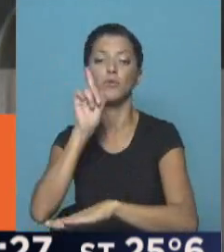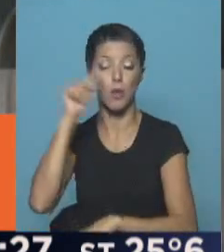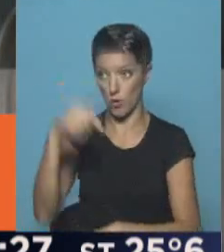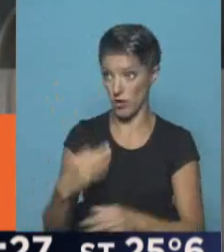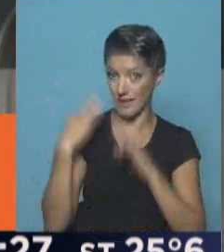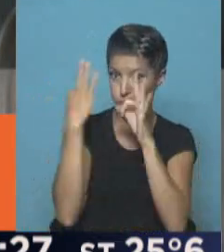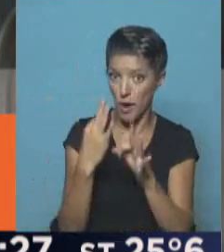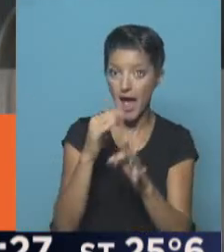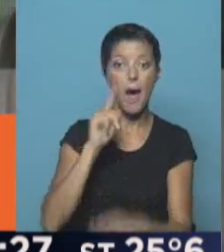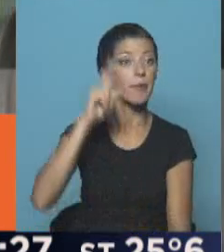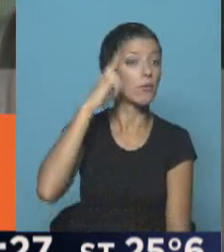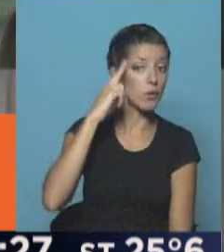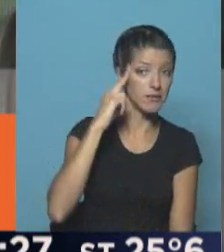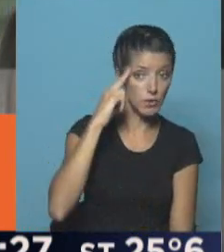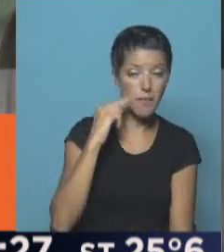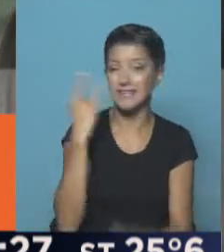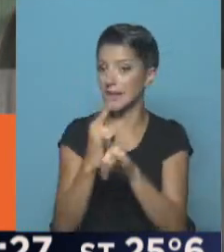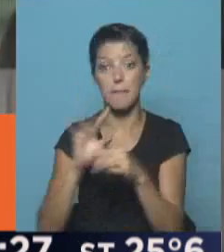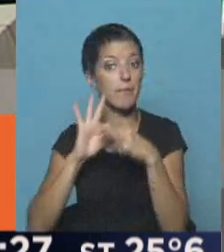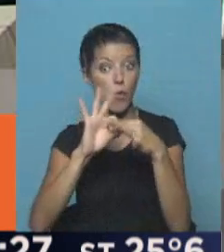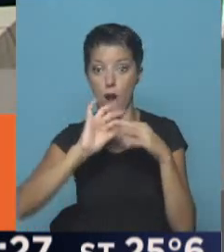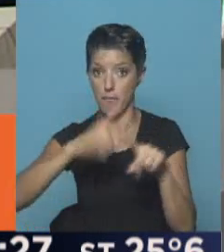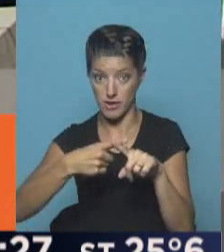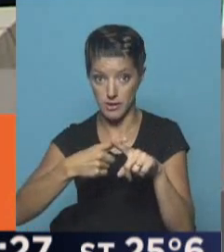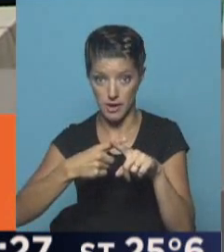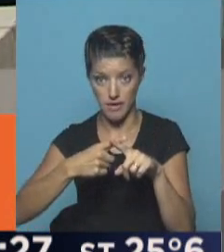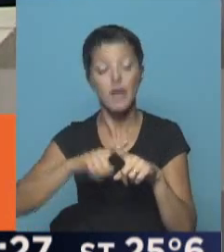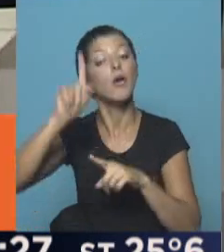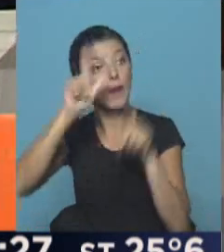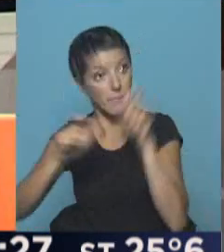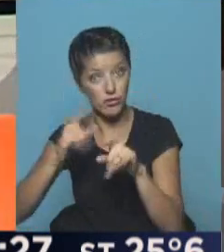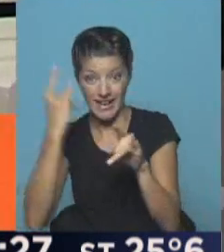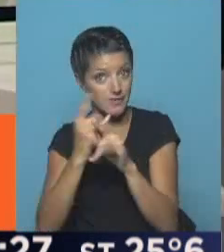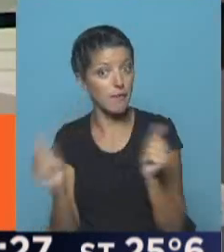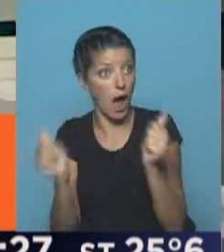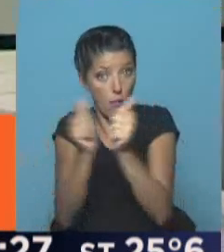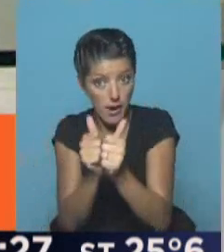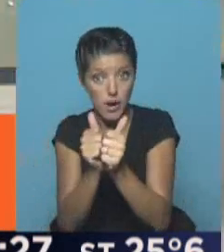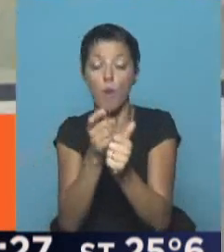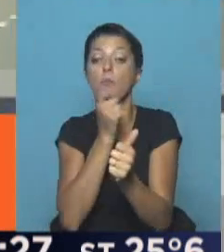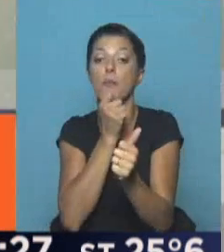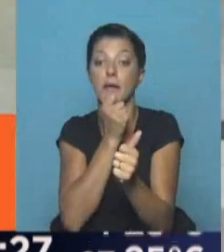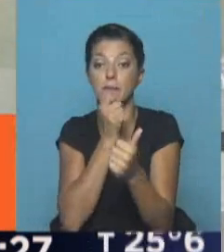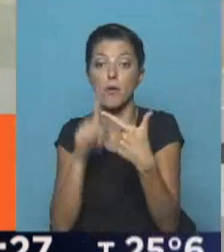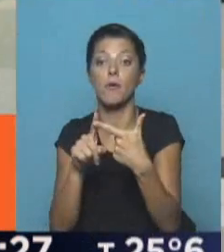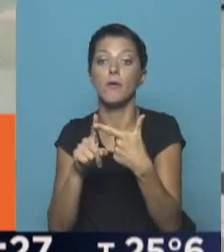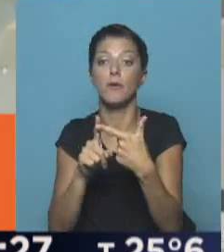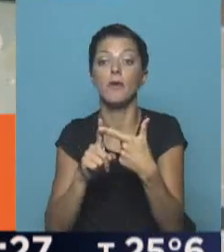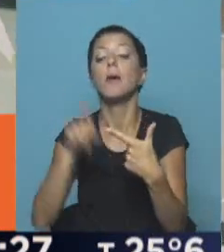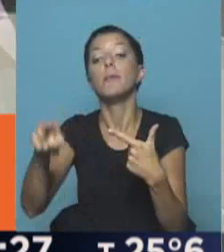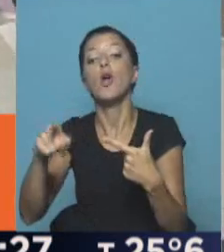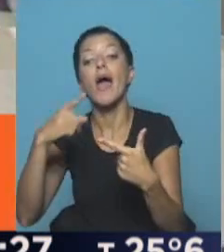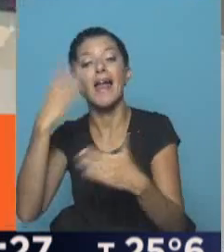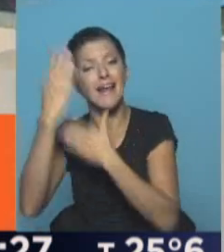llegó. No se fue nunca, de una u otra manera. Y hay algunas figuras que lo acompañan desde siempre, Medvedev es uno de ellos, pero Lavrov también. El canciller